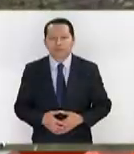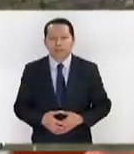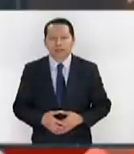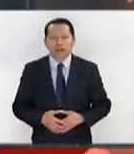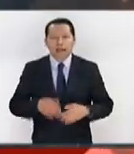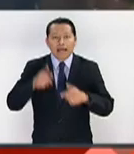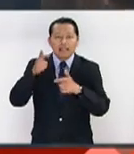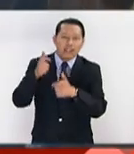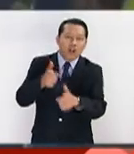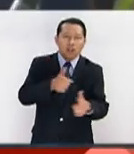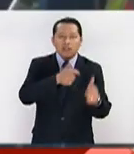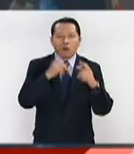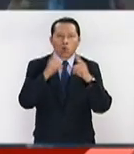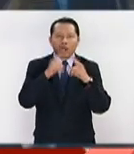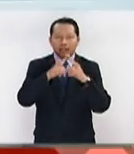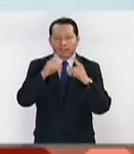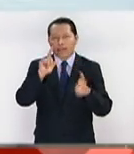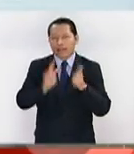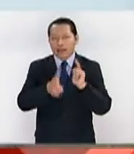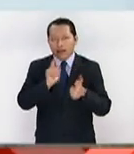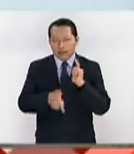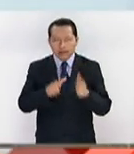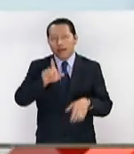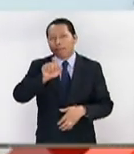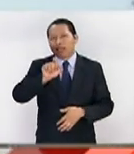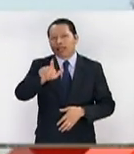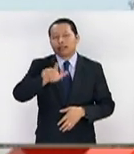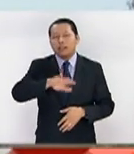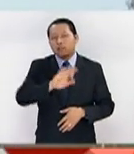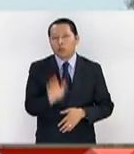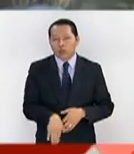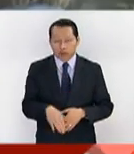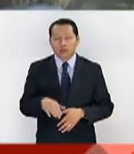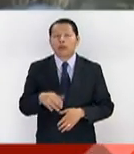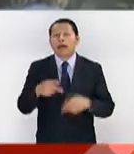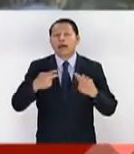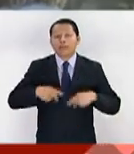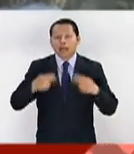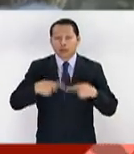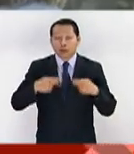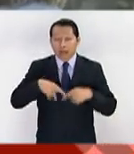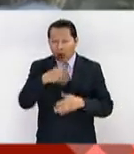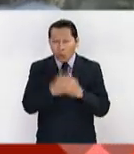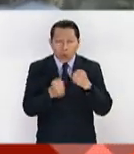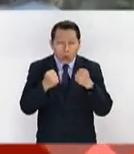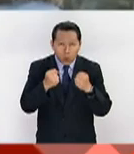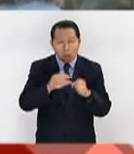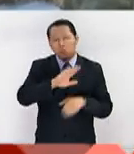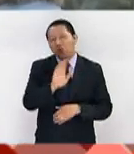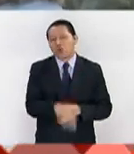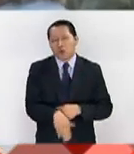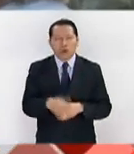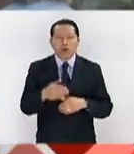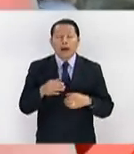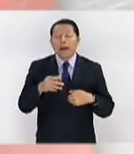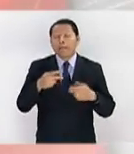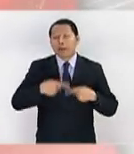Tiroteo en iglesia de Texas deja al menos 26 muertos. El autor del ataque murió al intentar huir. No hay víctimas